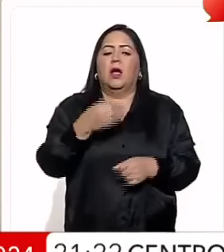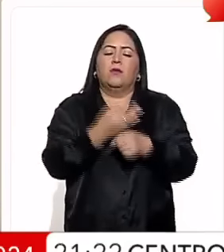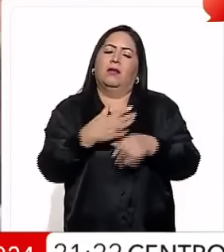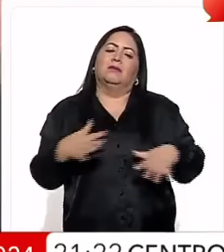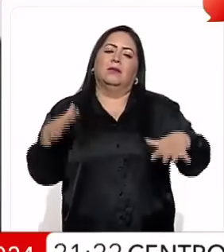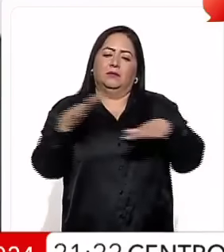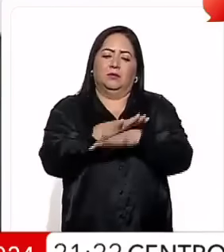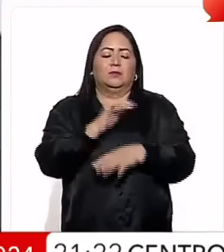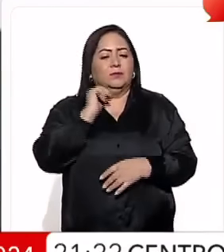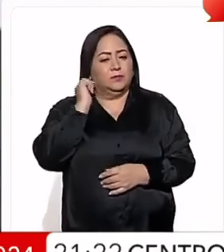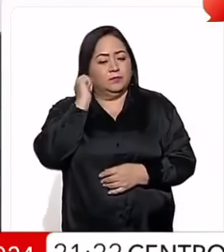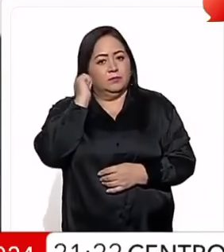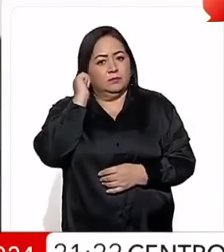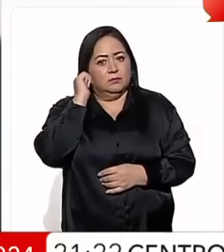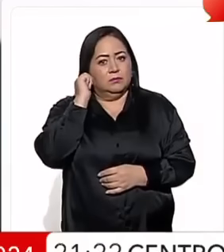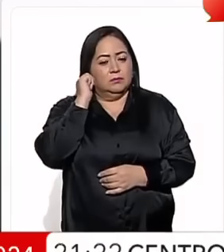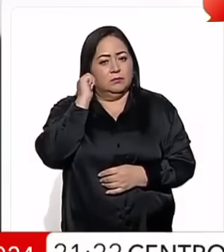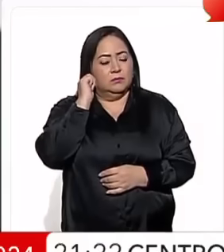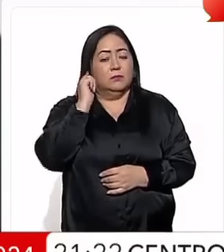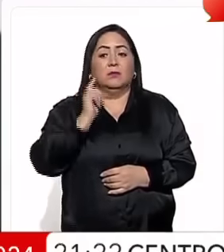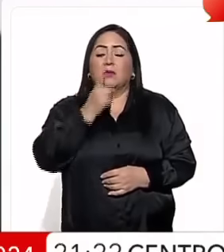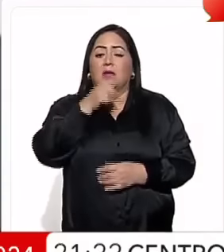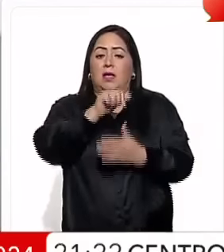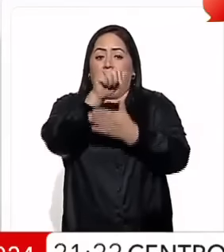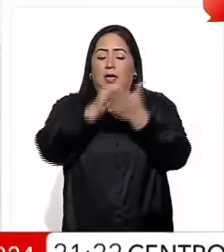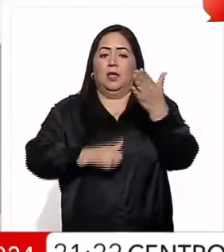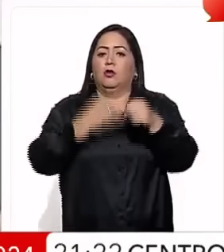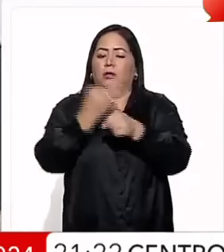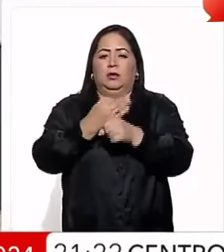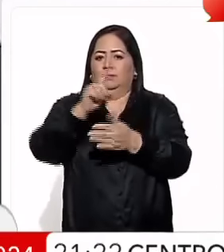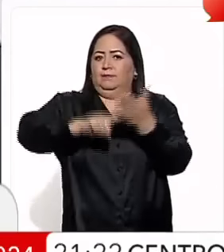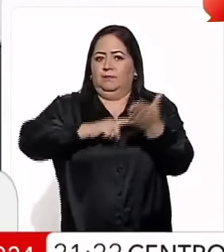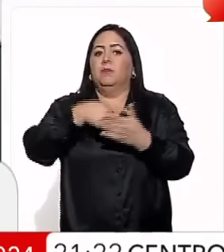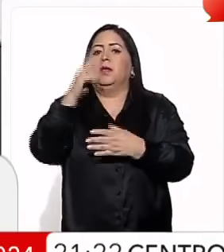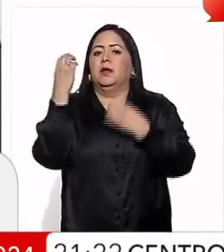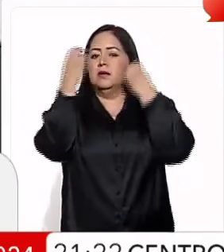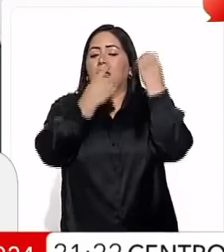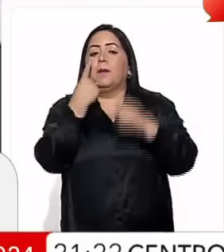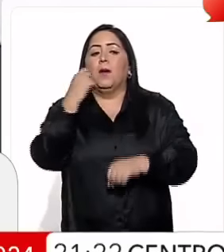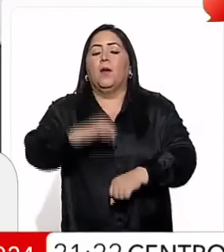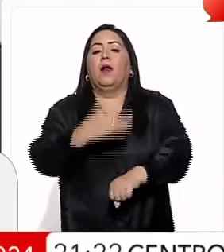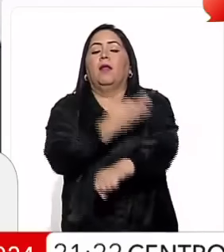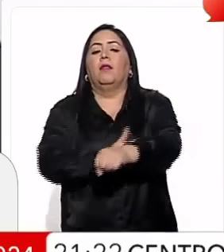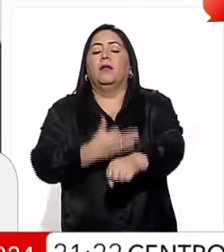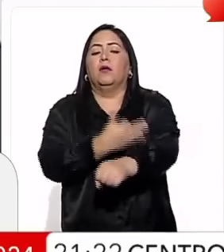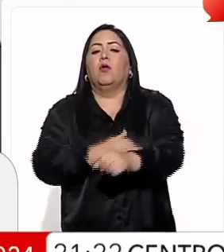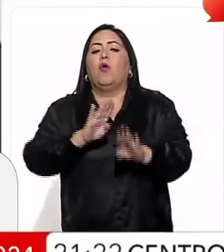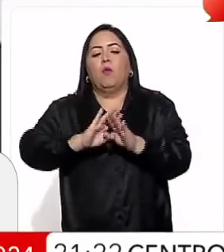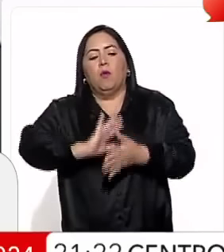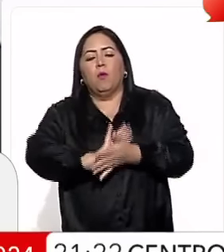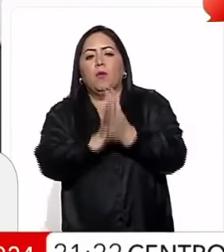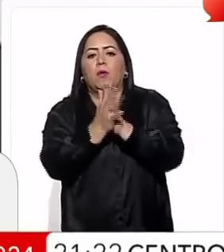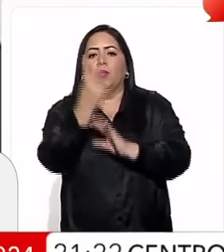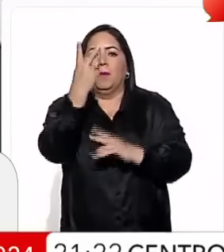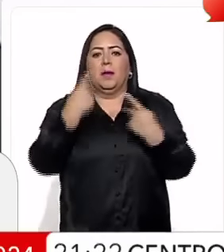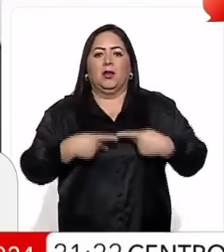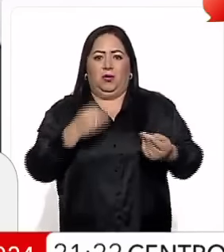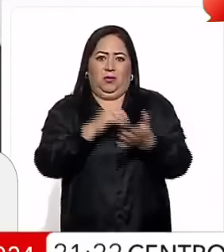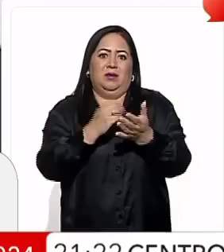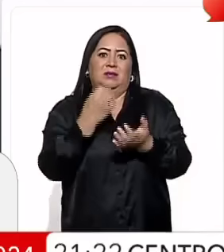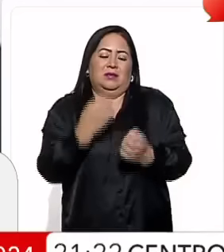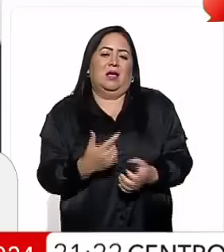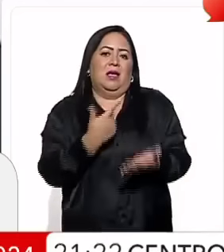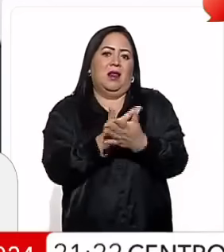cambió. El resto de la agenda está suspendida. Vamos a valorar en la tarde cómo evolucionan las dos personas que están